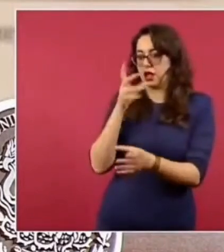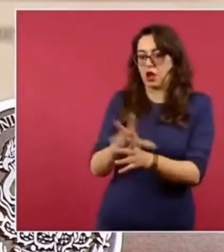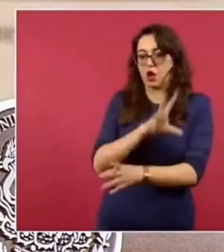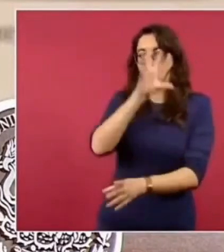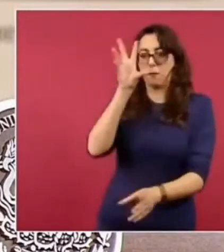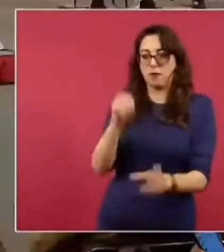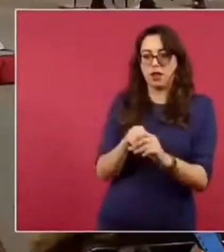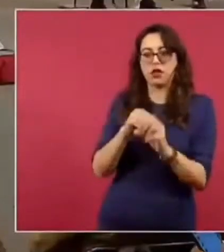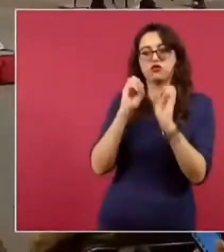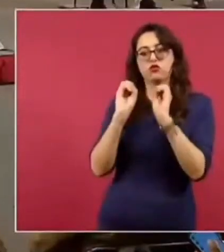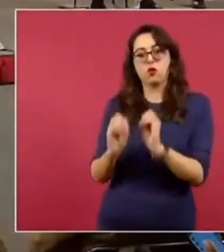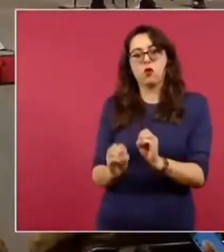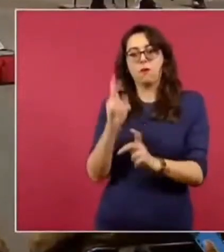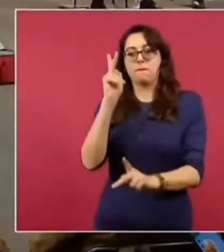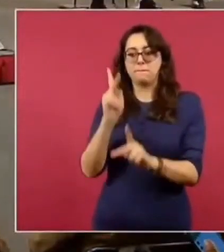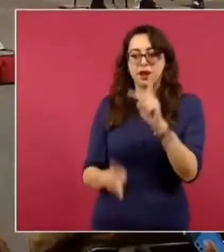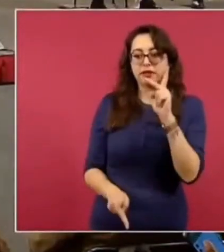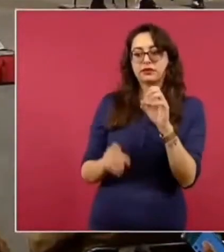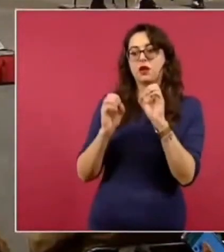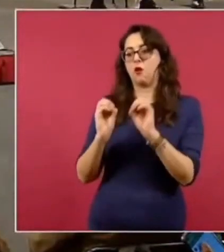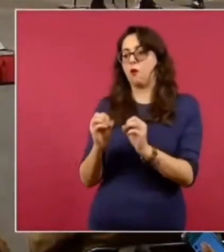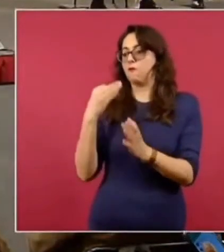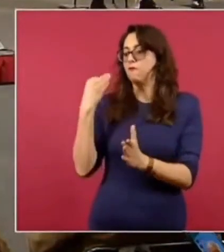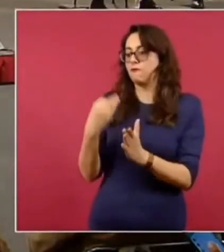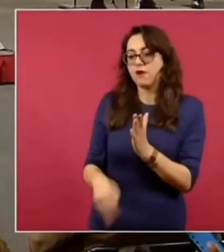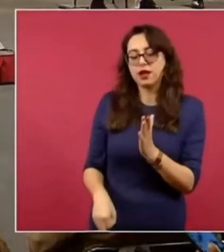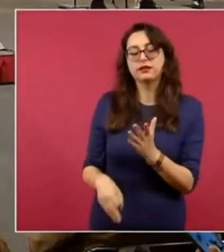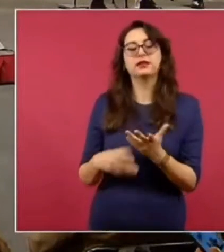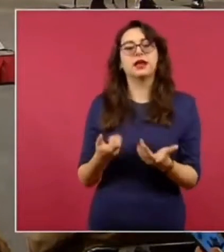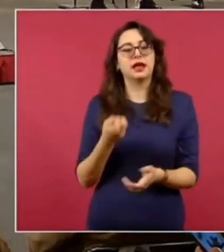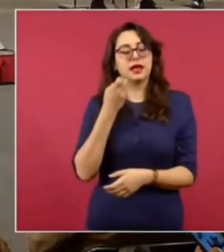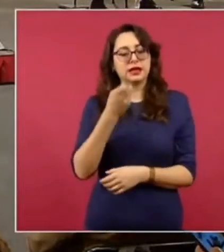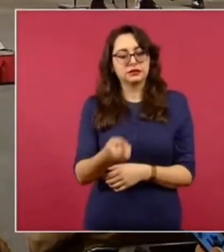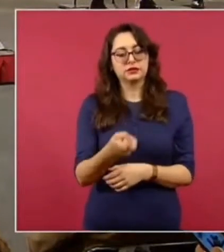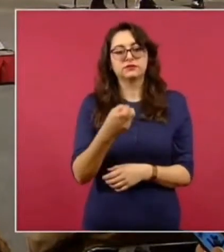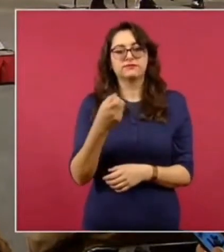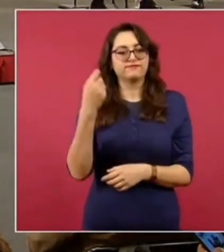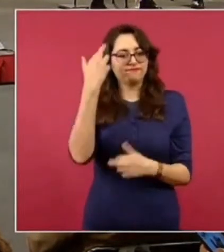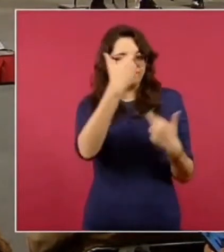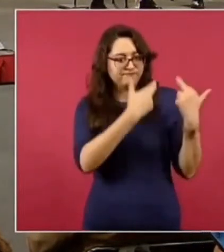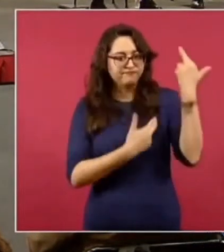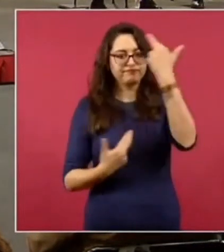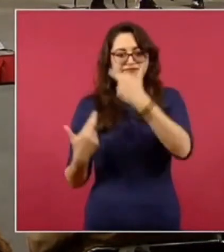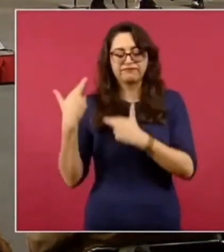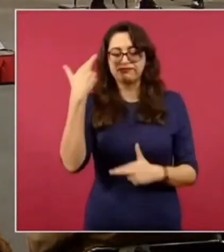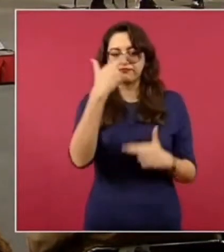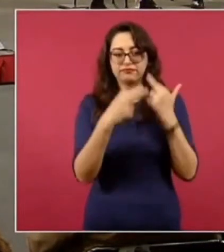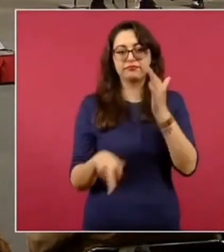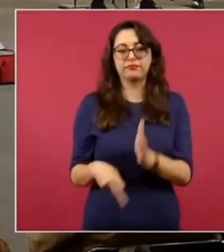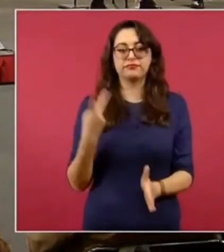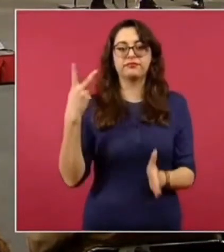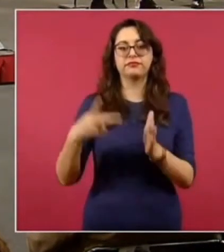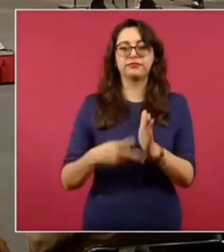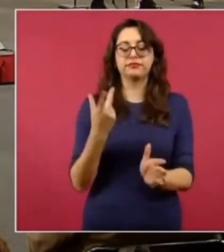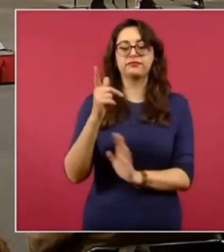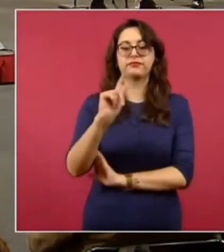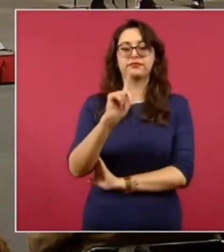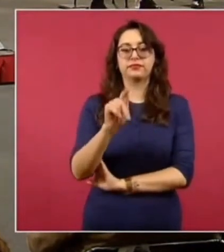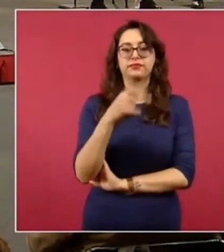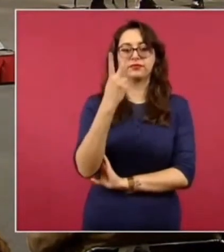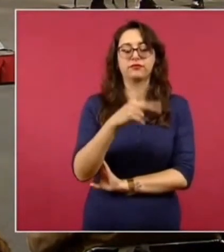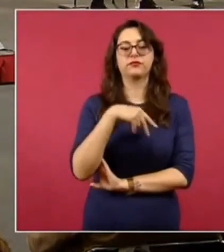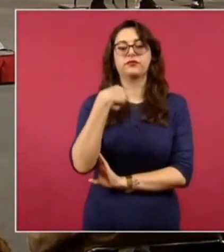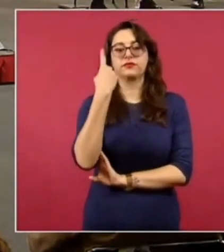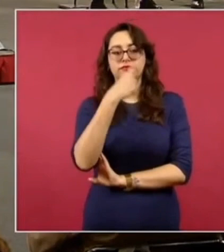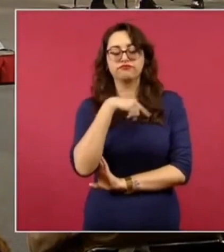una reposición en las siguientes 78 horas. En ese sentido, con el SAI se analiza los consumos promedios